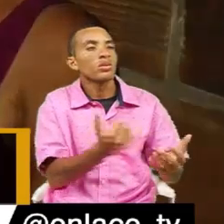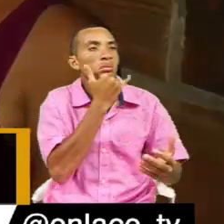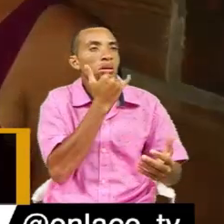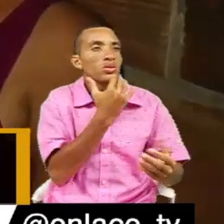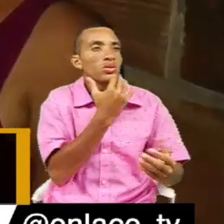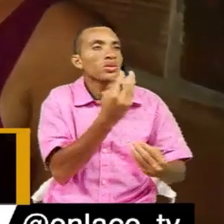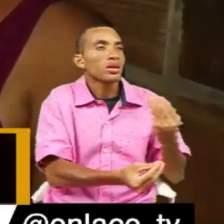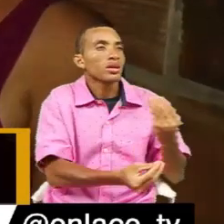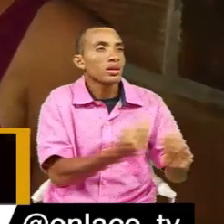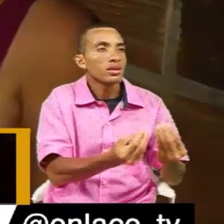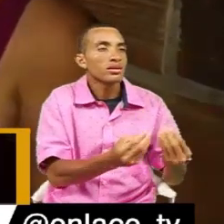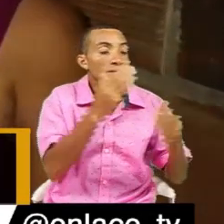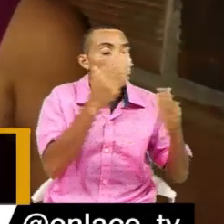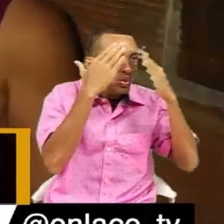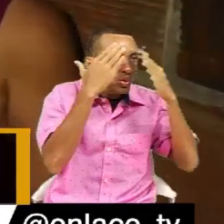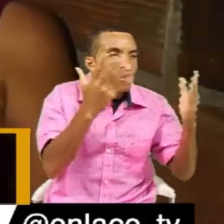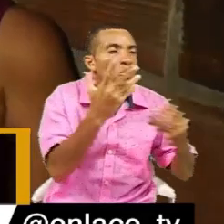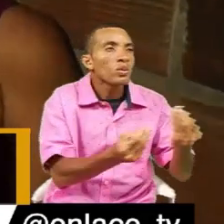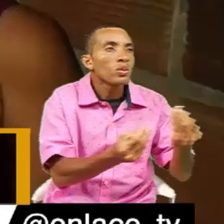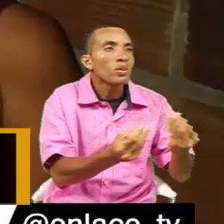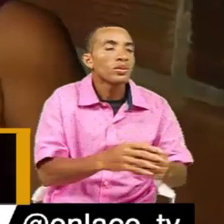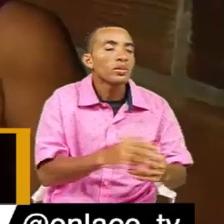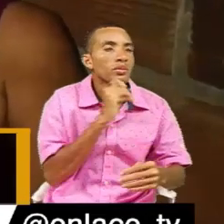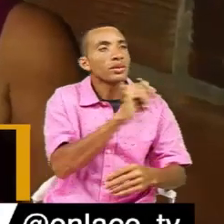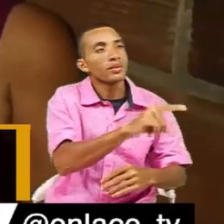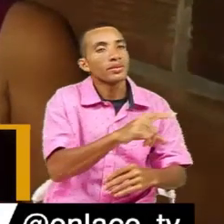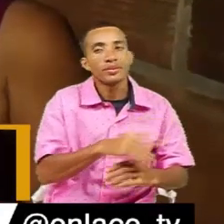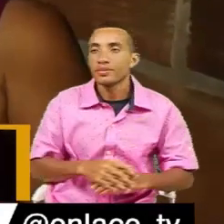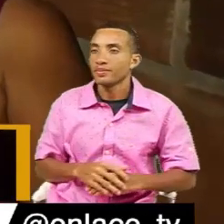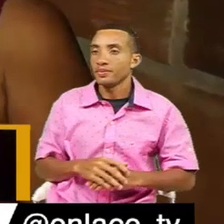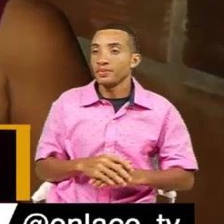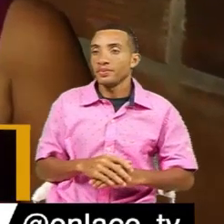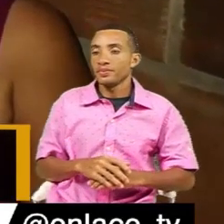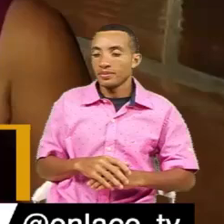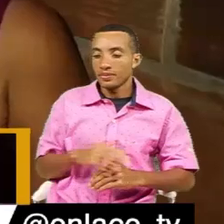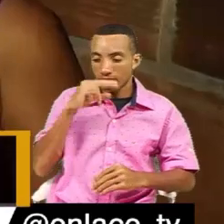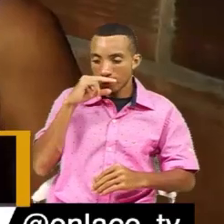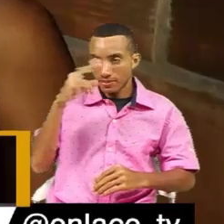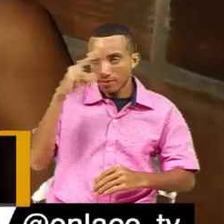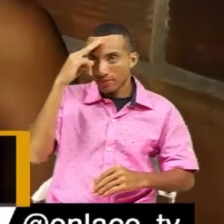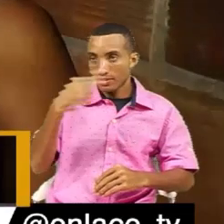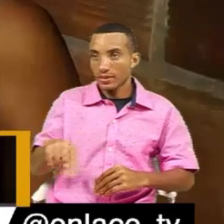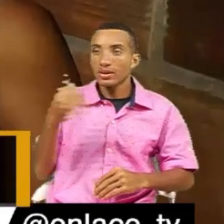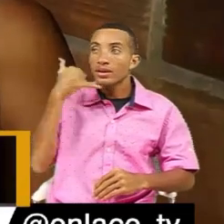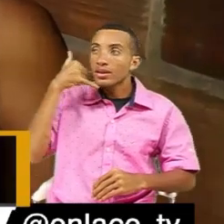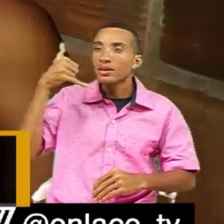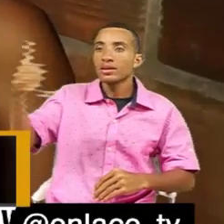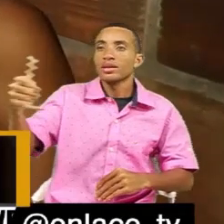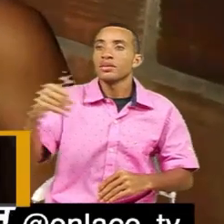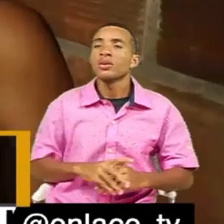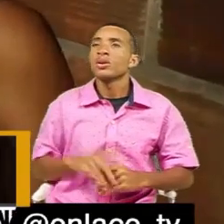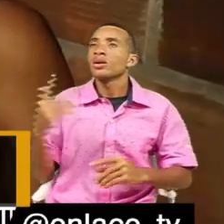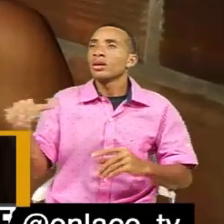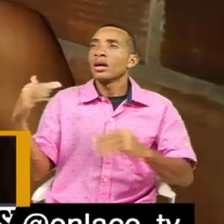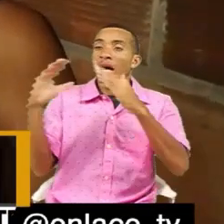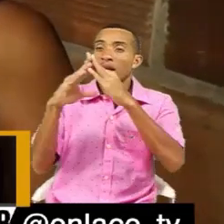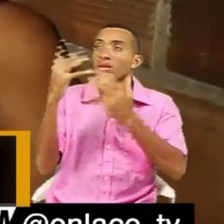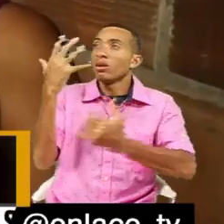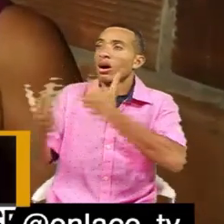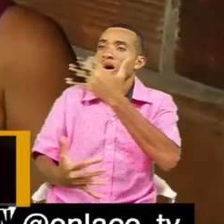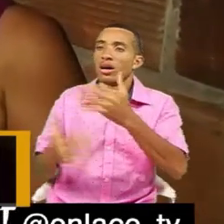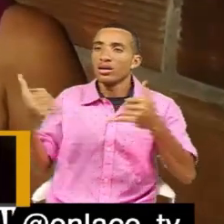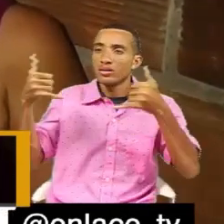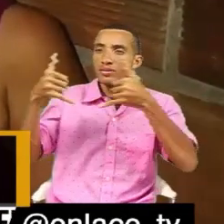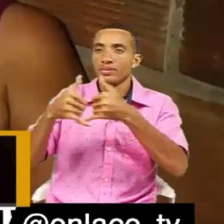se percata, cómo se entera usted de esa situación. Porque mi niña me llama y me dice que la casa estaba encendida, porque yo había salido y ella también salió